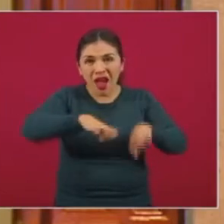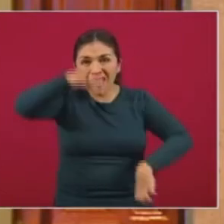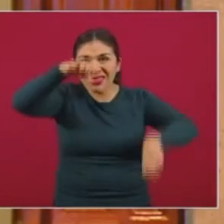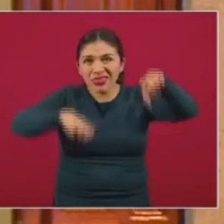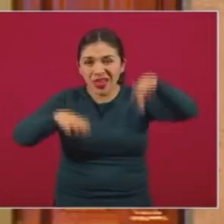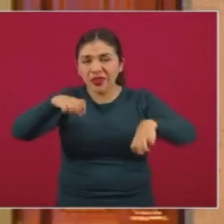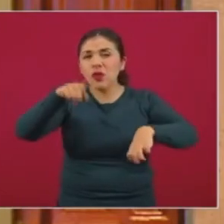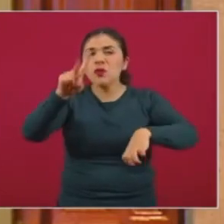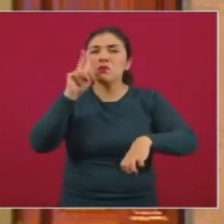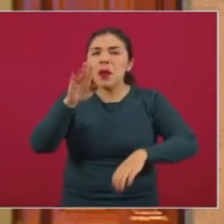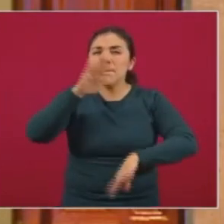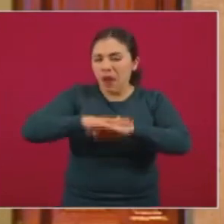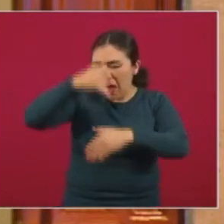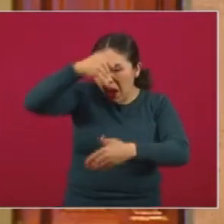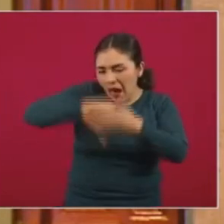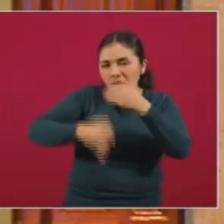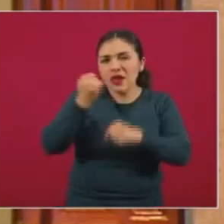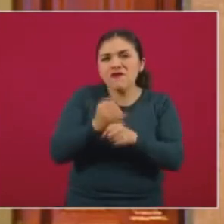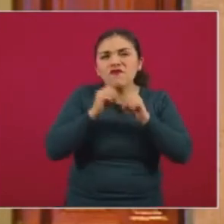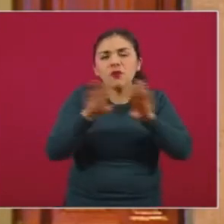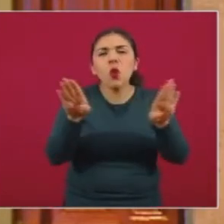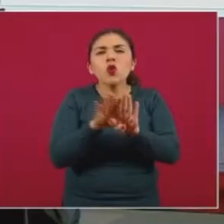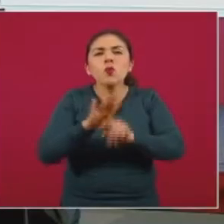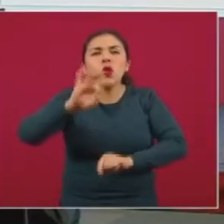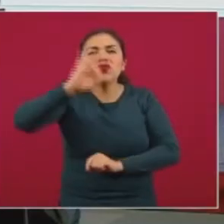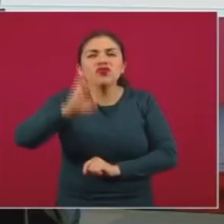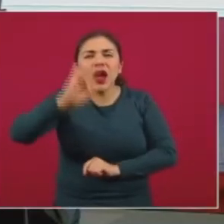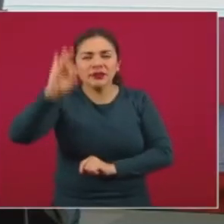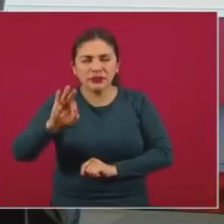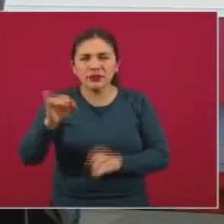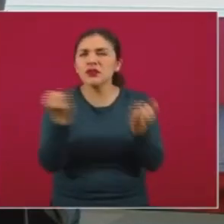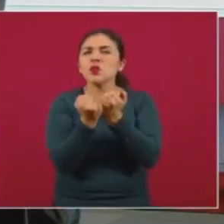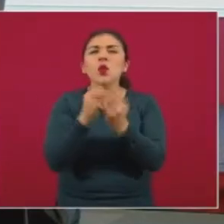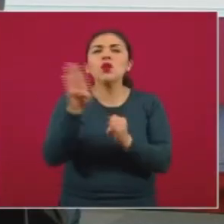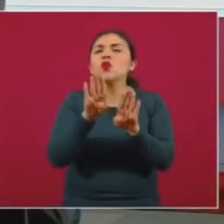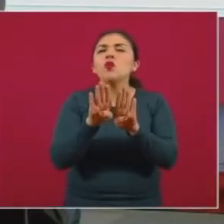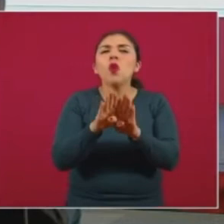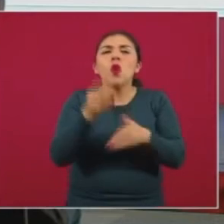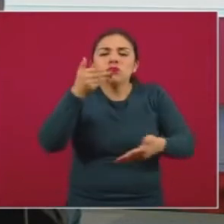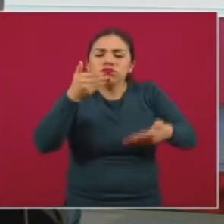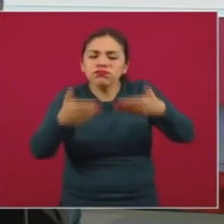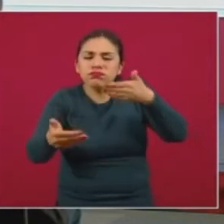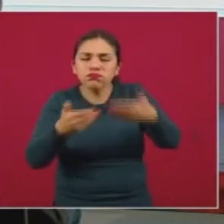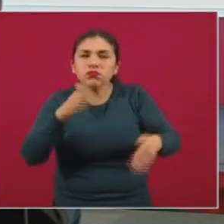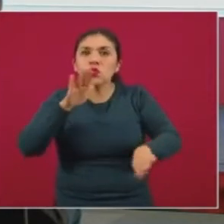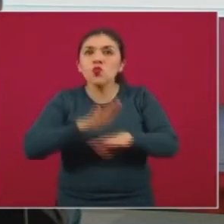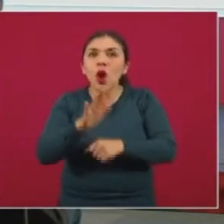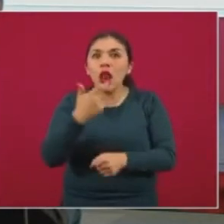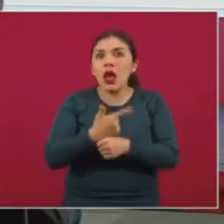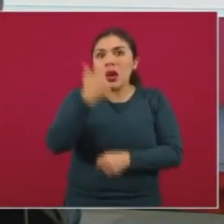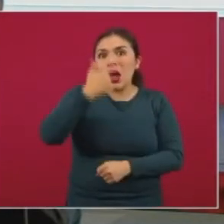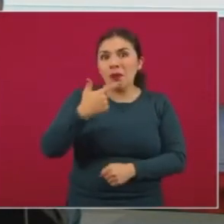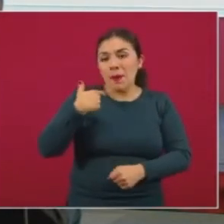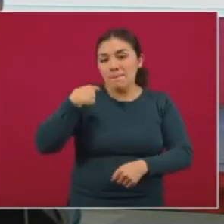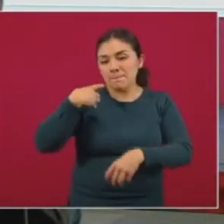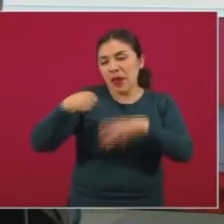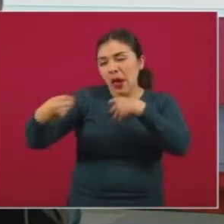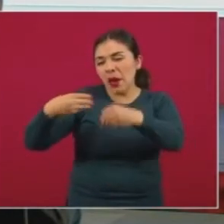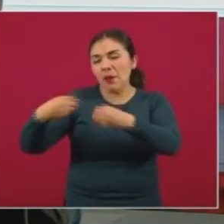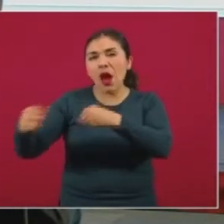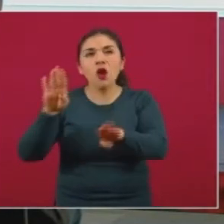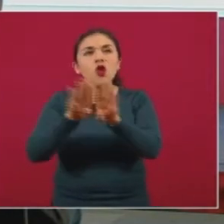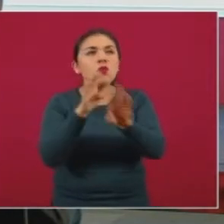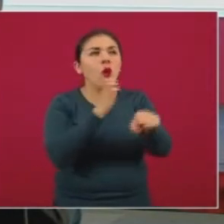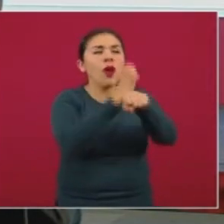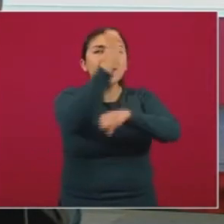es ver la información en base a las tasas. Así como cuando tenemos que comparar la afectación y la magnitud de la epidemia entre estados,